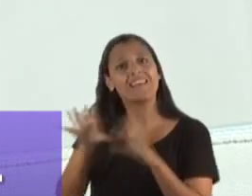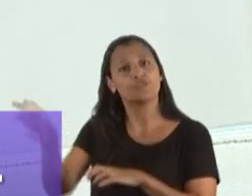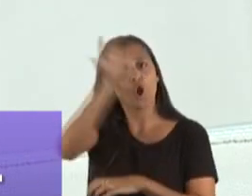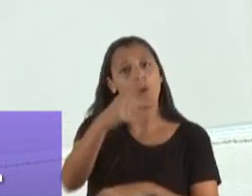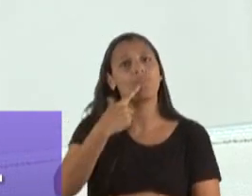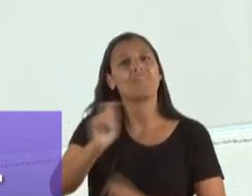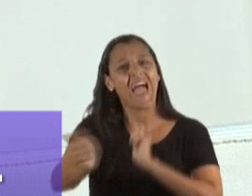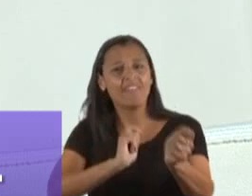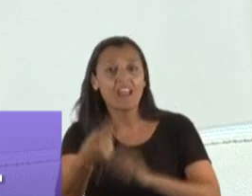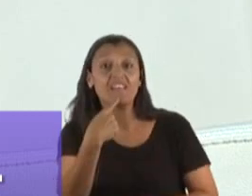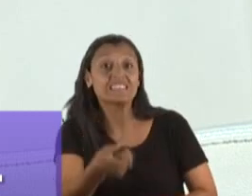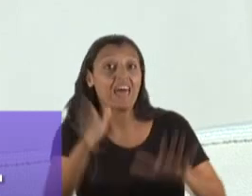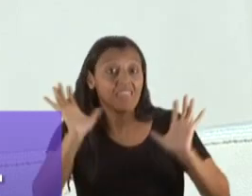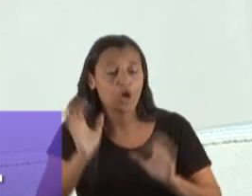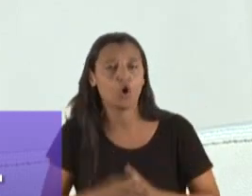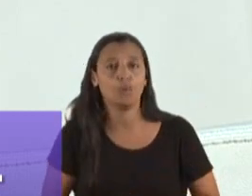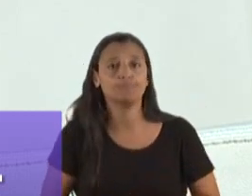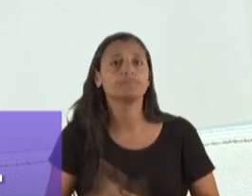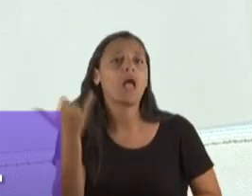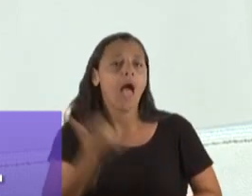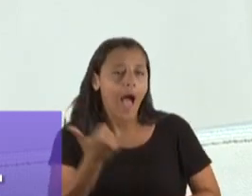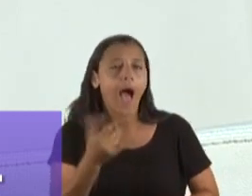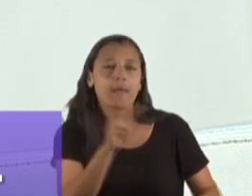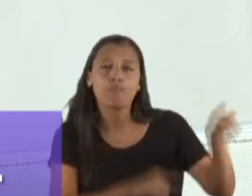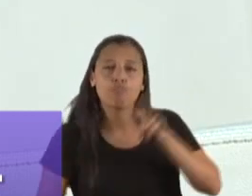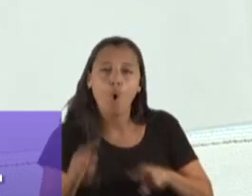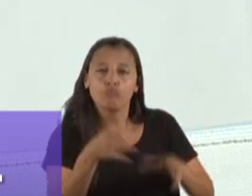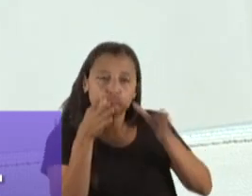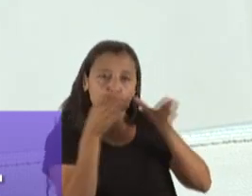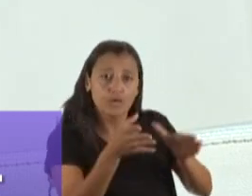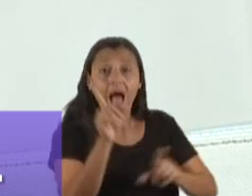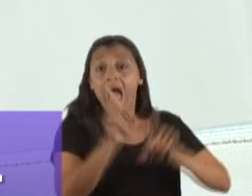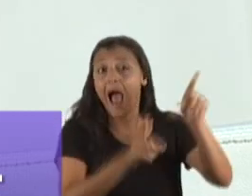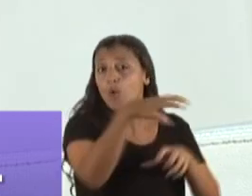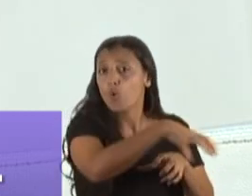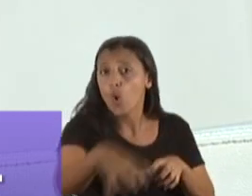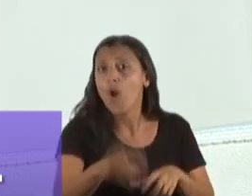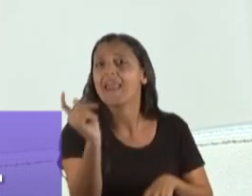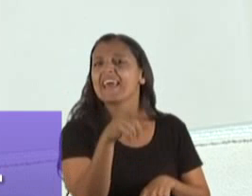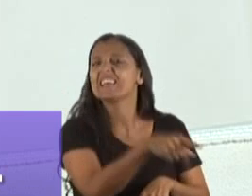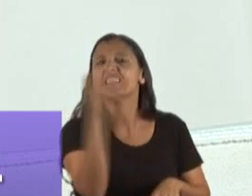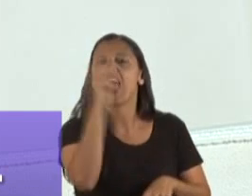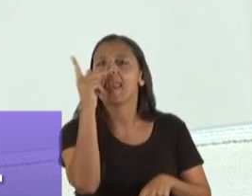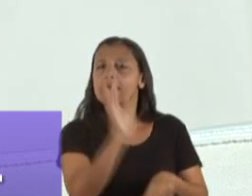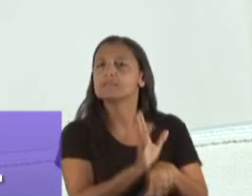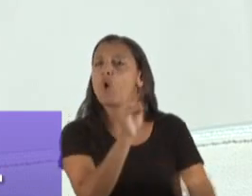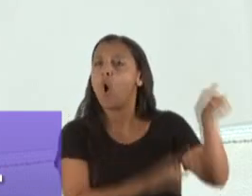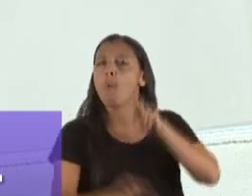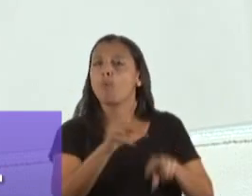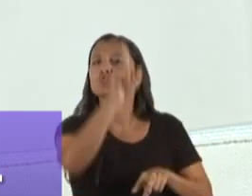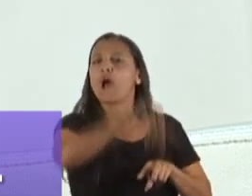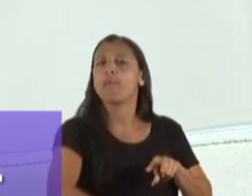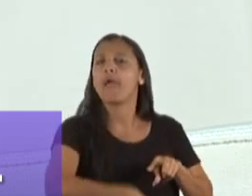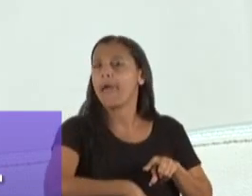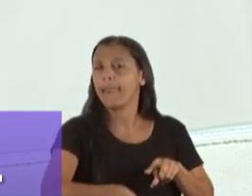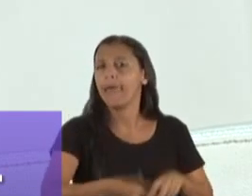entrevista, dijo que hay intencionalidad en algunos sectores del kirchnerismo de entorpecer la gestión del gobierno